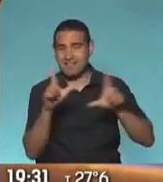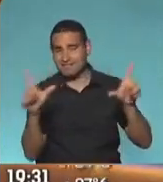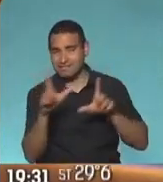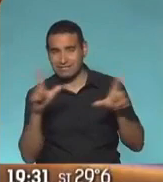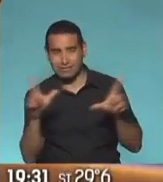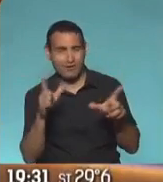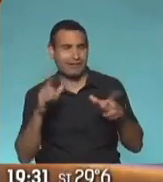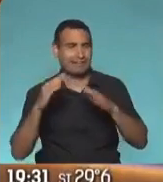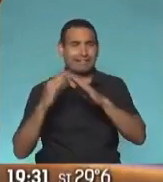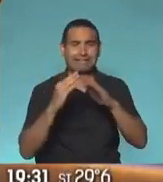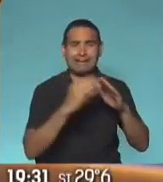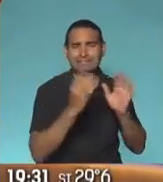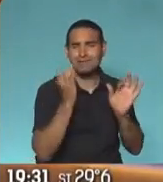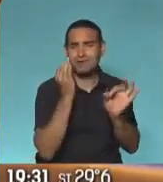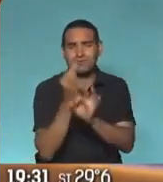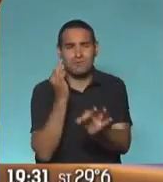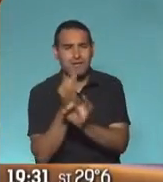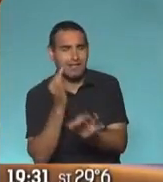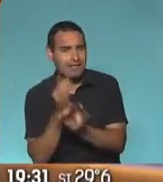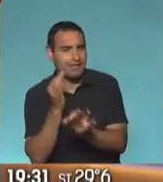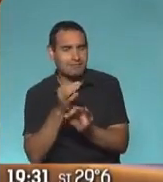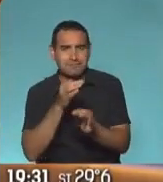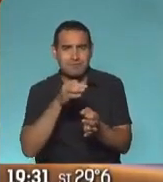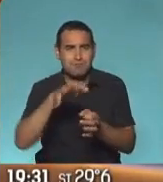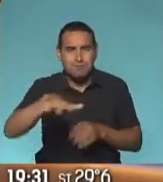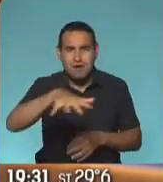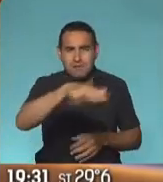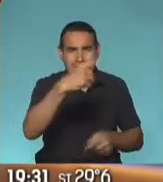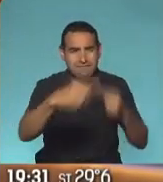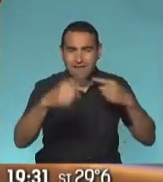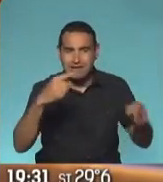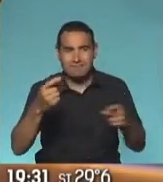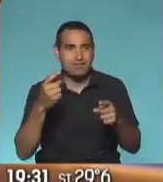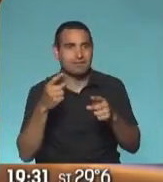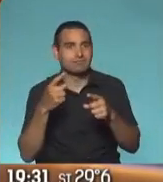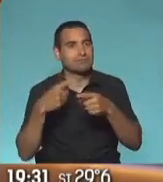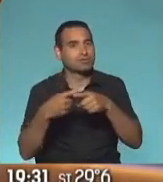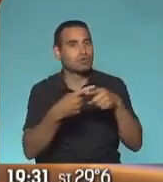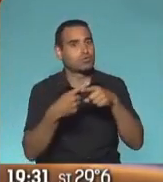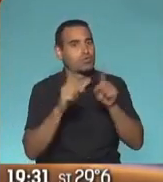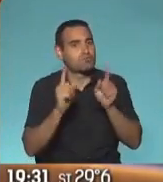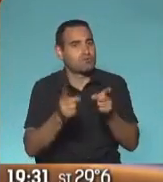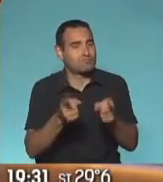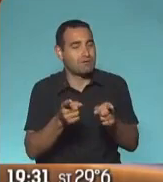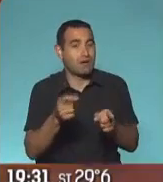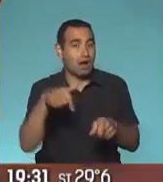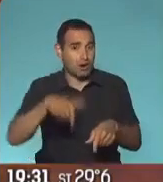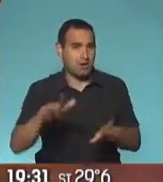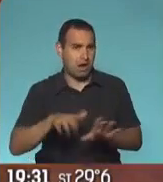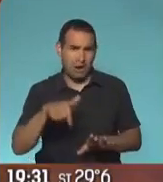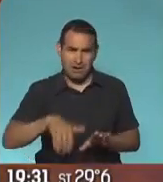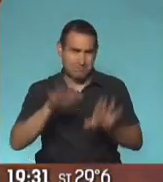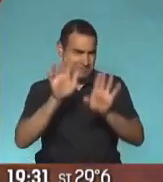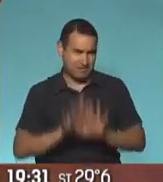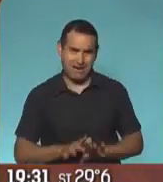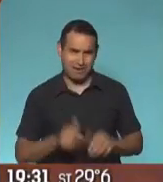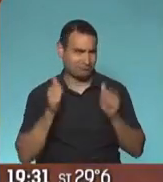en la casa, en las escuelas. Realmente fue muy educativo. Entonces, si ya estábamos preparados, ahora lo estamos